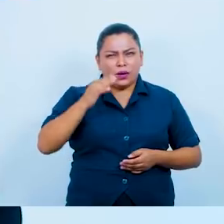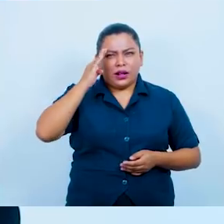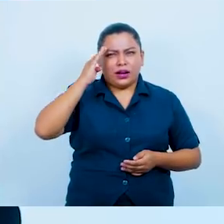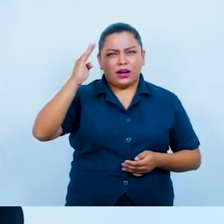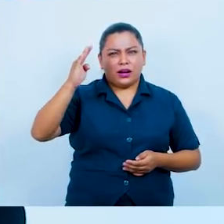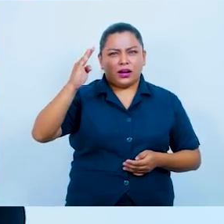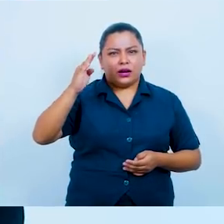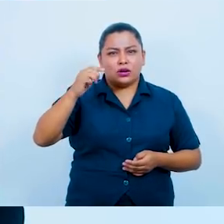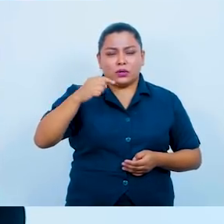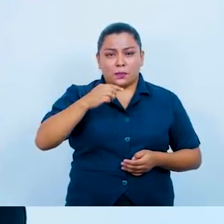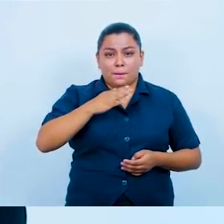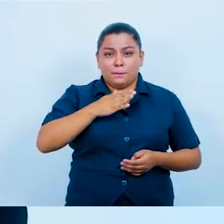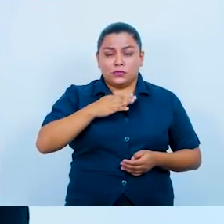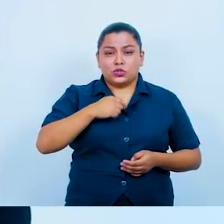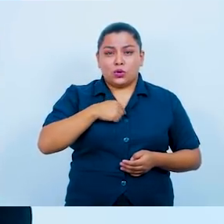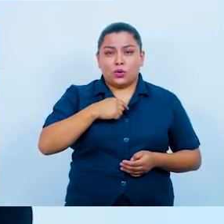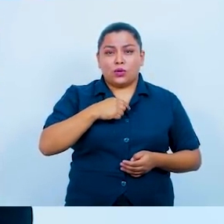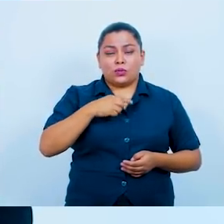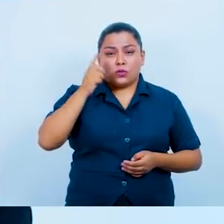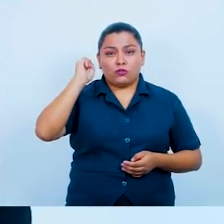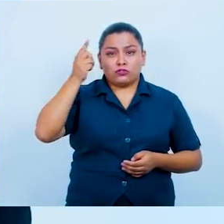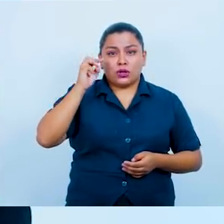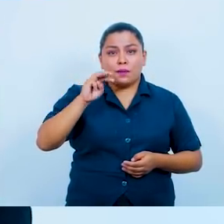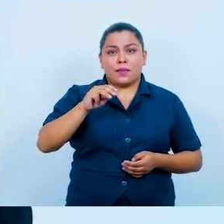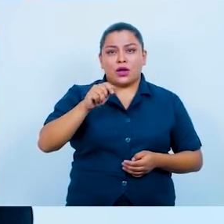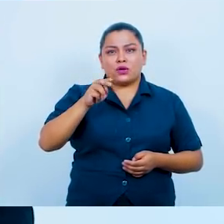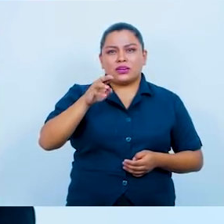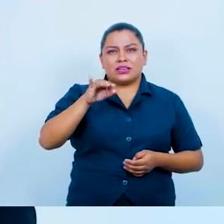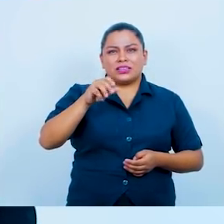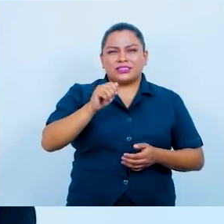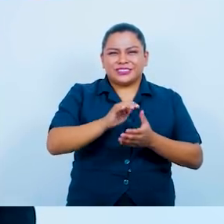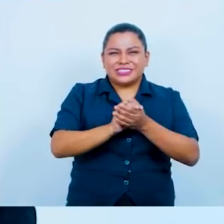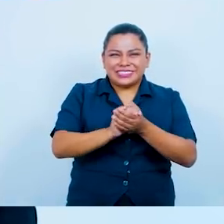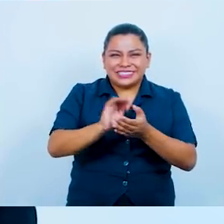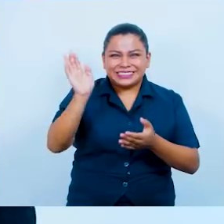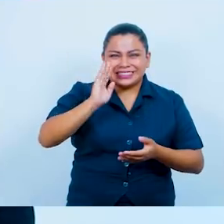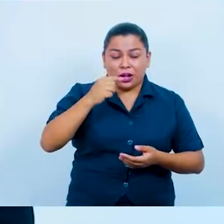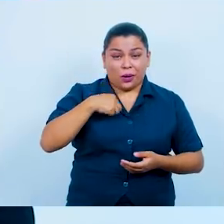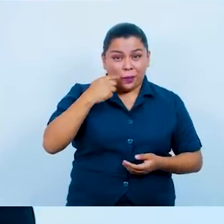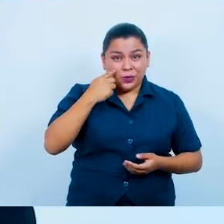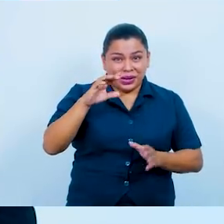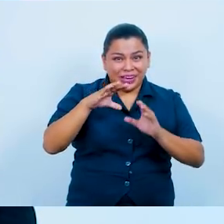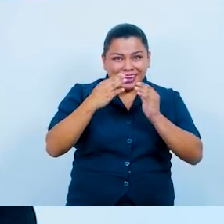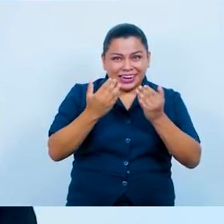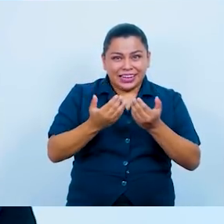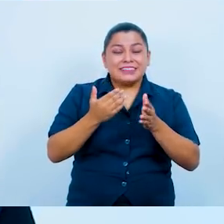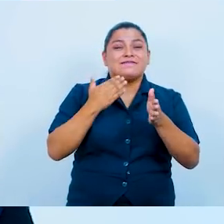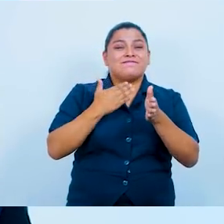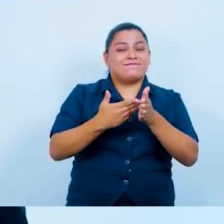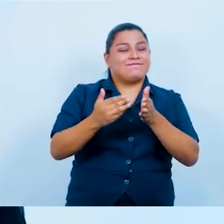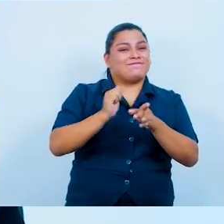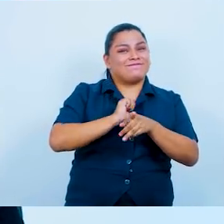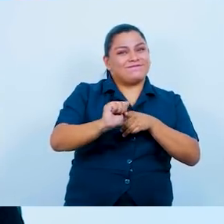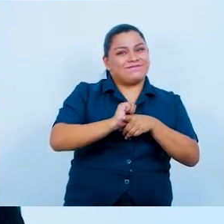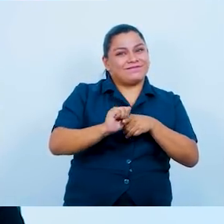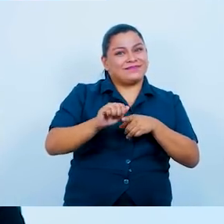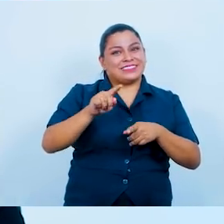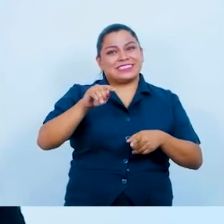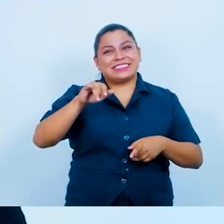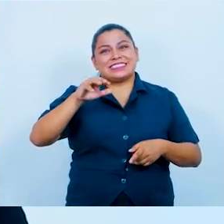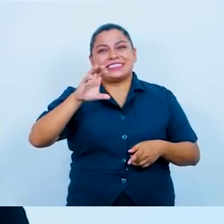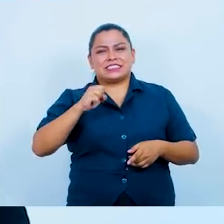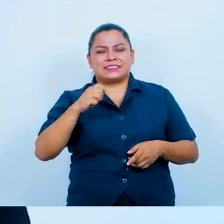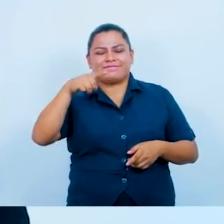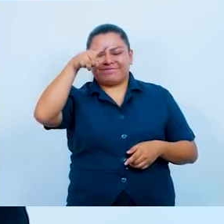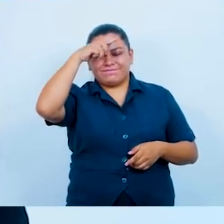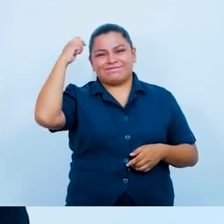Hola, soy el profe Mauricio Moreno. Es un gusto saludarte. Estaba viendo el webinario y comencé a practicar algunos tips que trabajamos